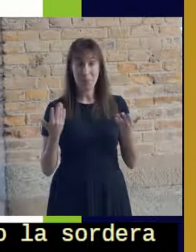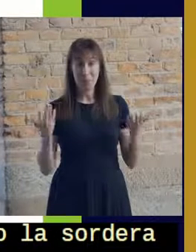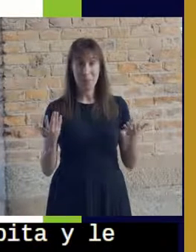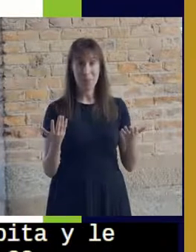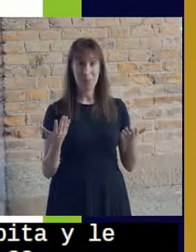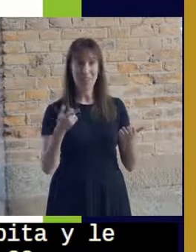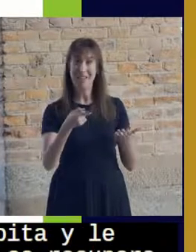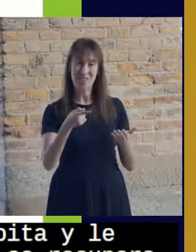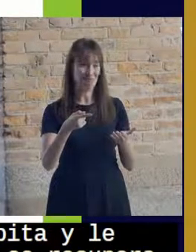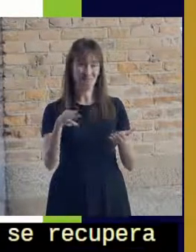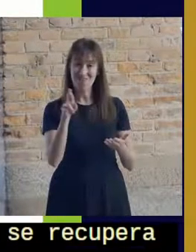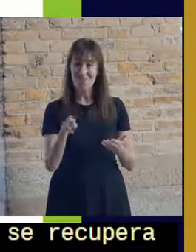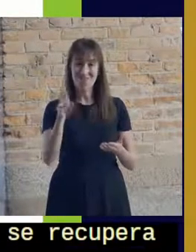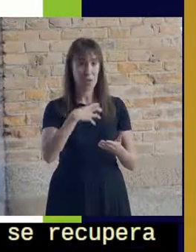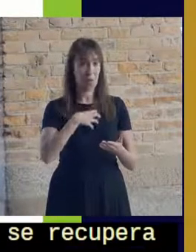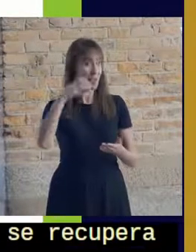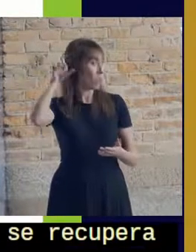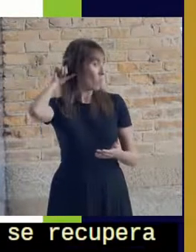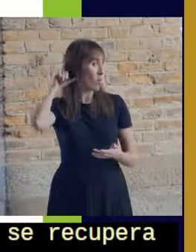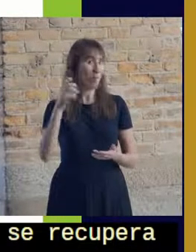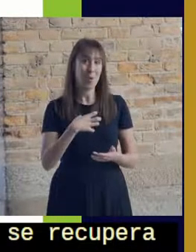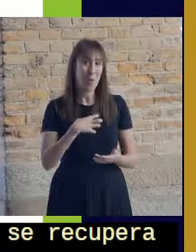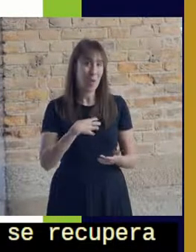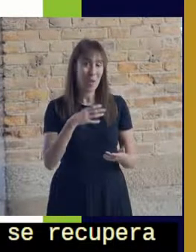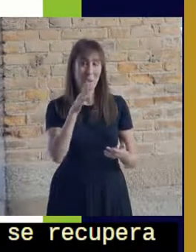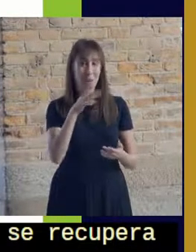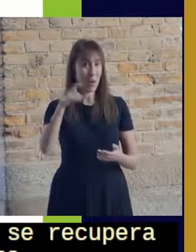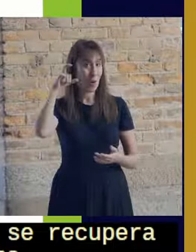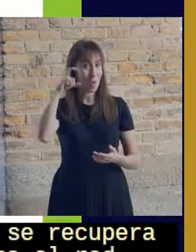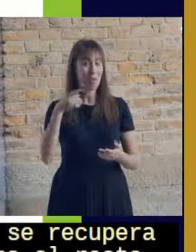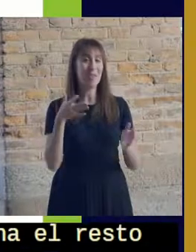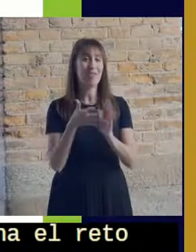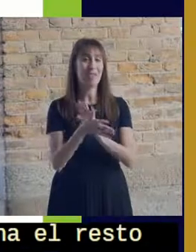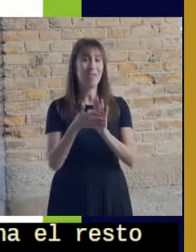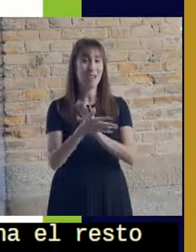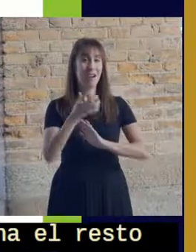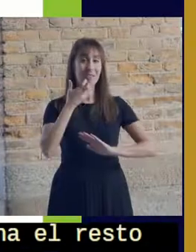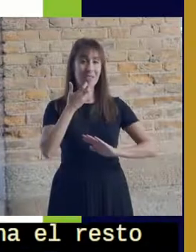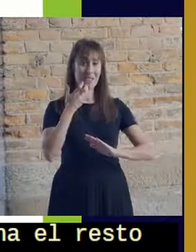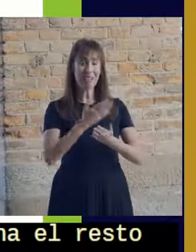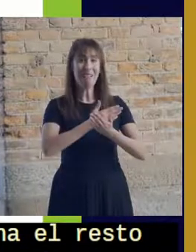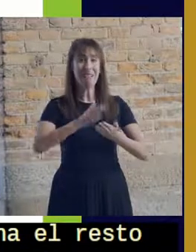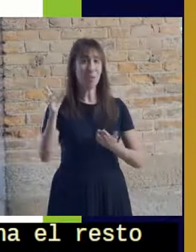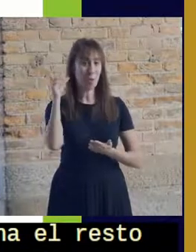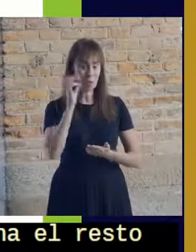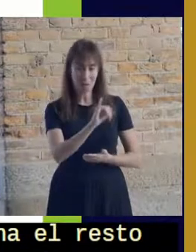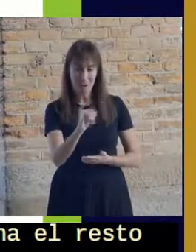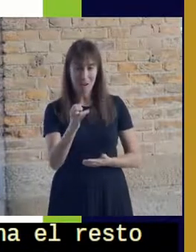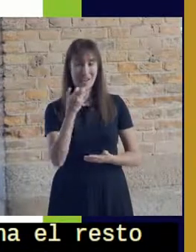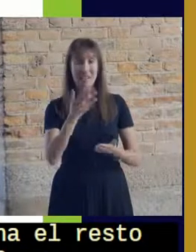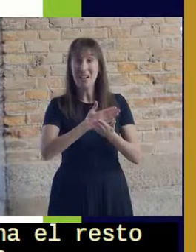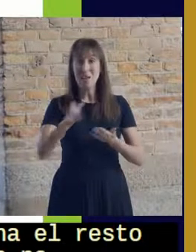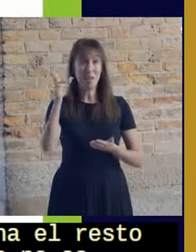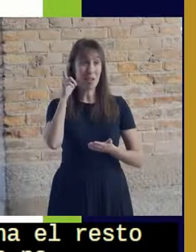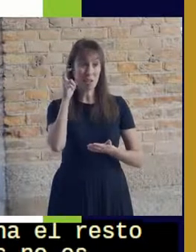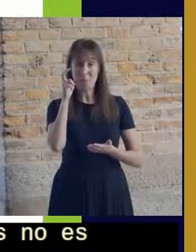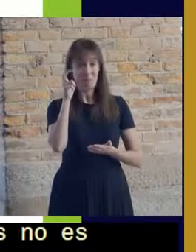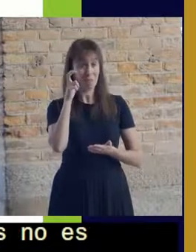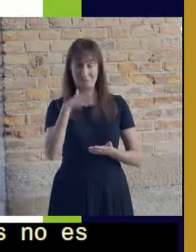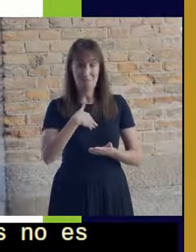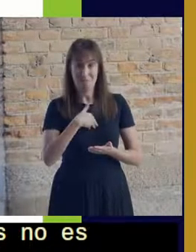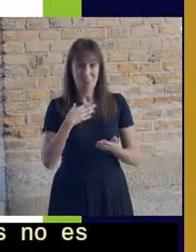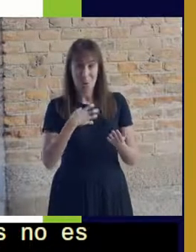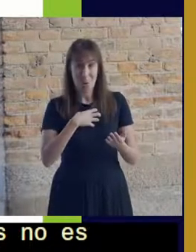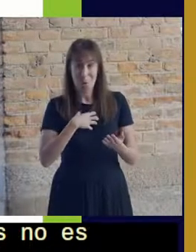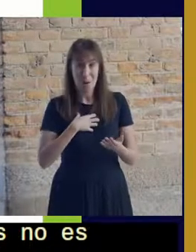eso no se recupera ahora me pongo un audífono no el audífono aprovecha el resto auditivo que tú tengas vale si el resto auditivo que tú tienes no es funcional con el